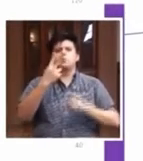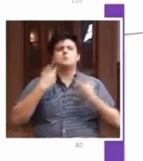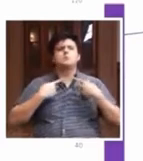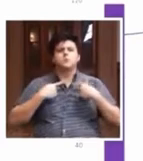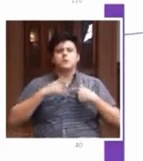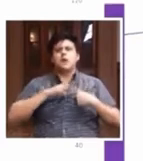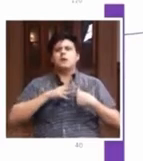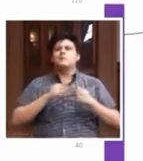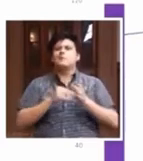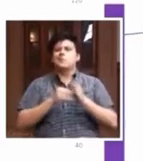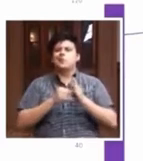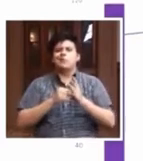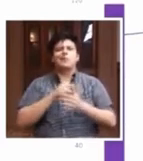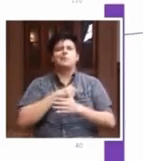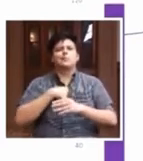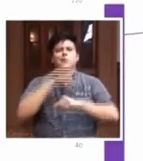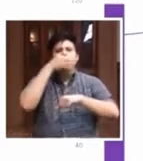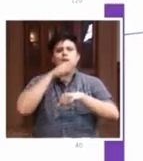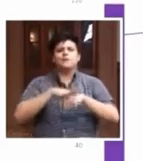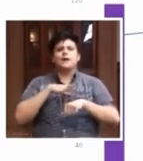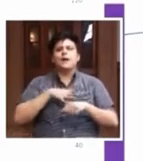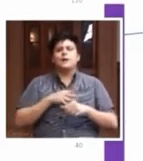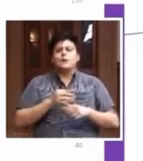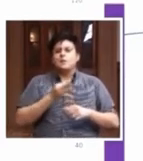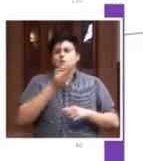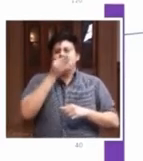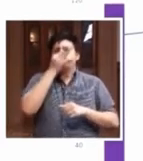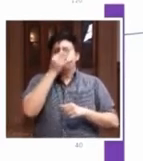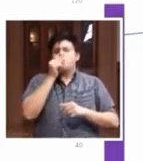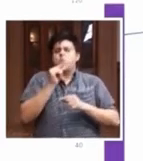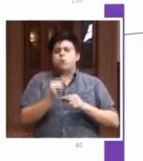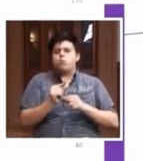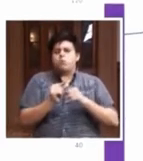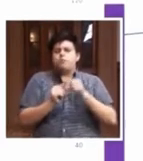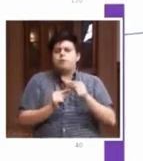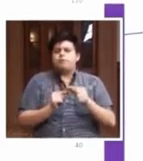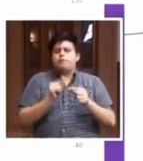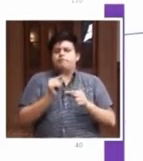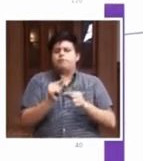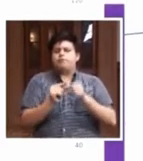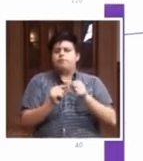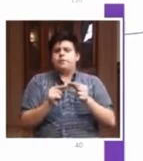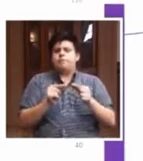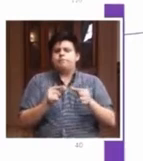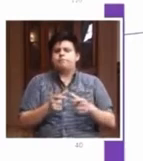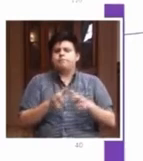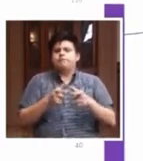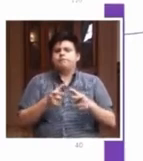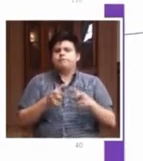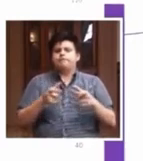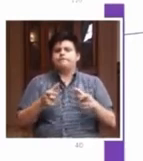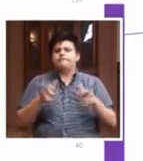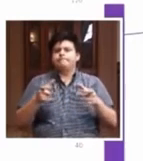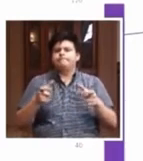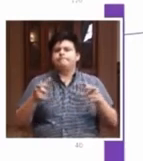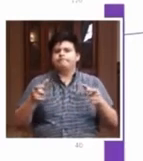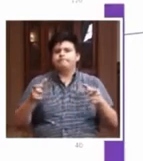la tendencia que habíamos comentado, gradualmente y lentamente, pero sigue